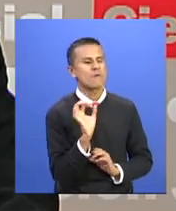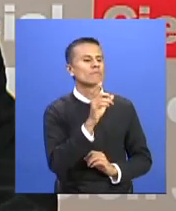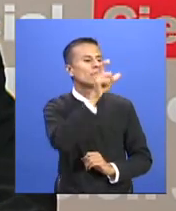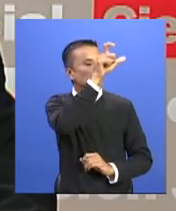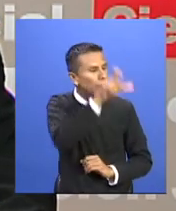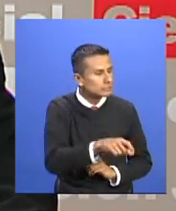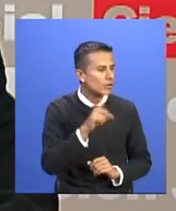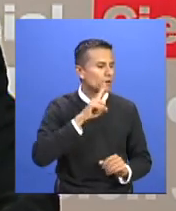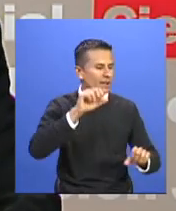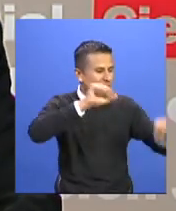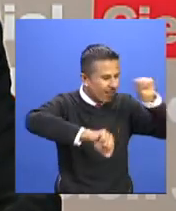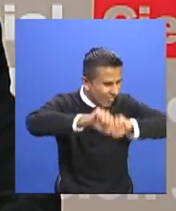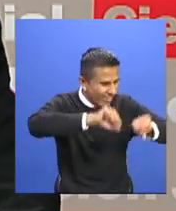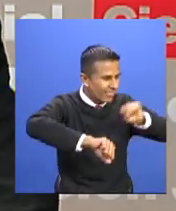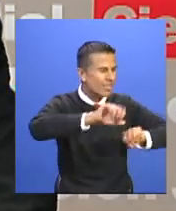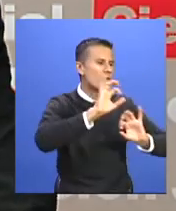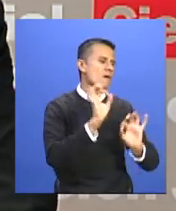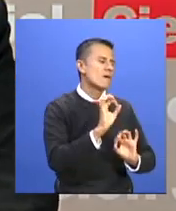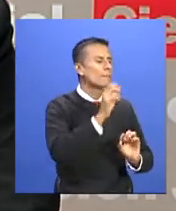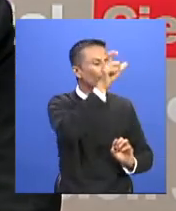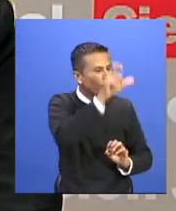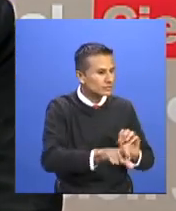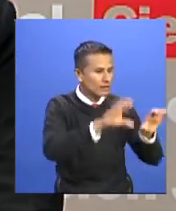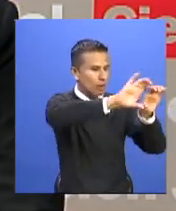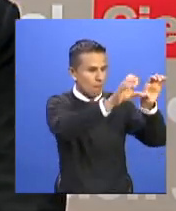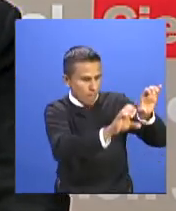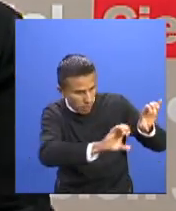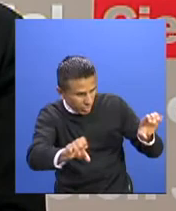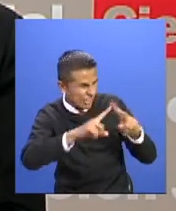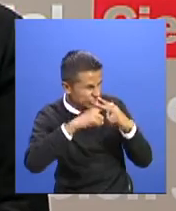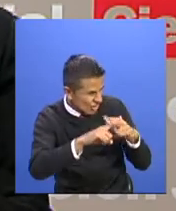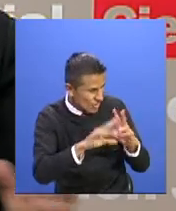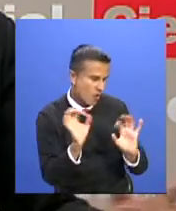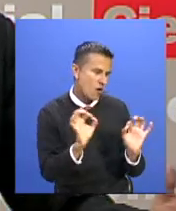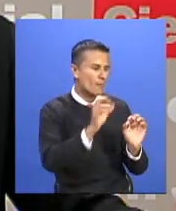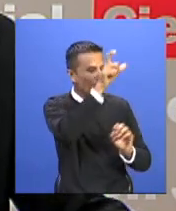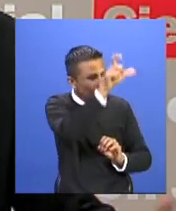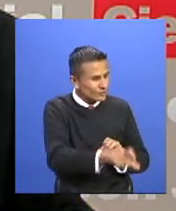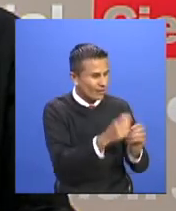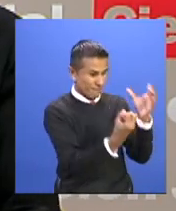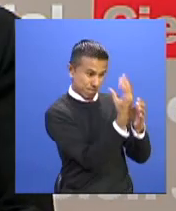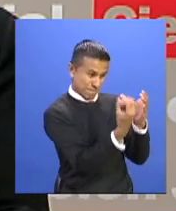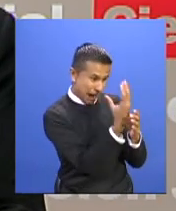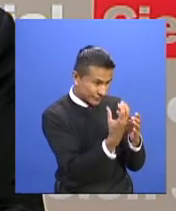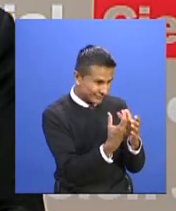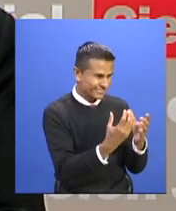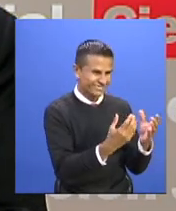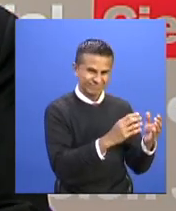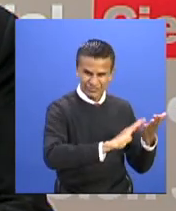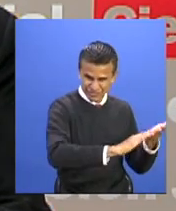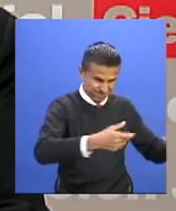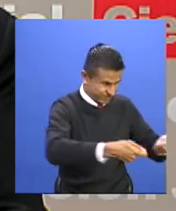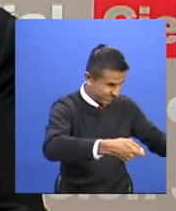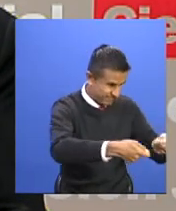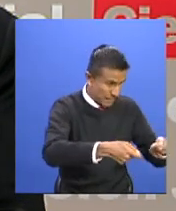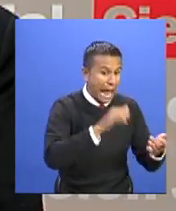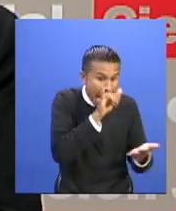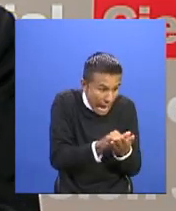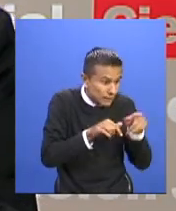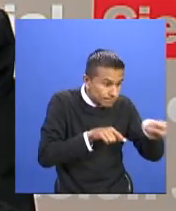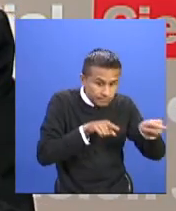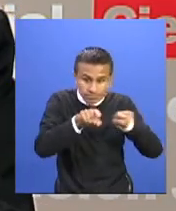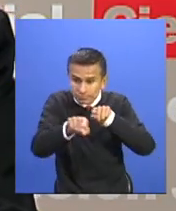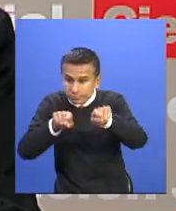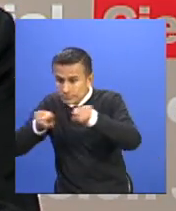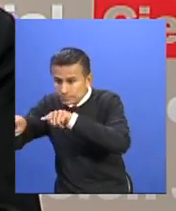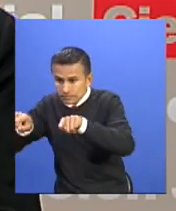fontanero, el podador del pasto, y ahí para arriba, el que quiera. Cada uno pone lo suyo para crear una buena reputación. Cada